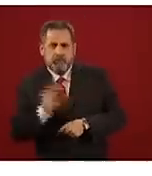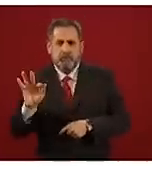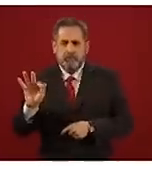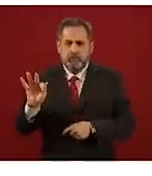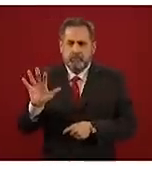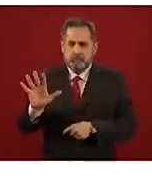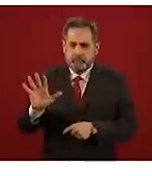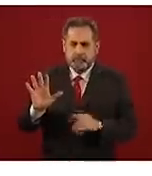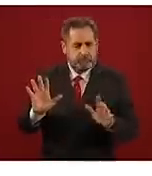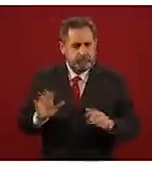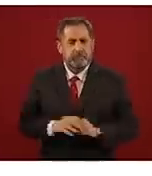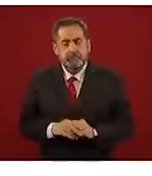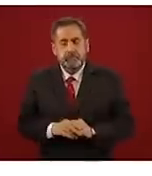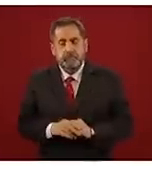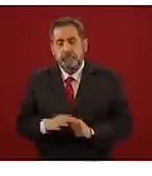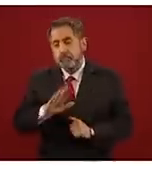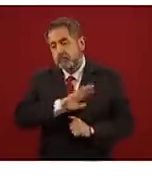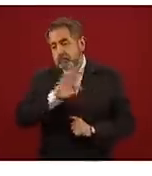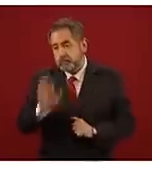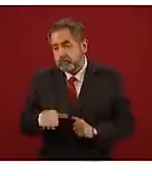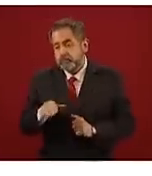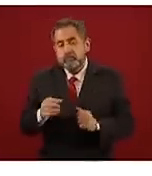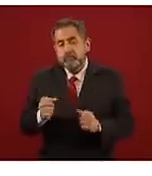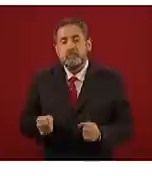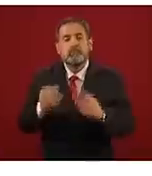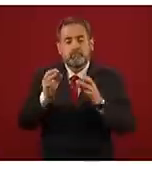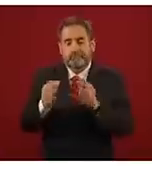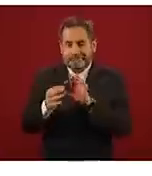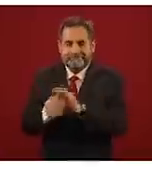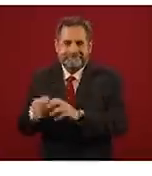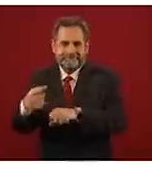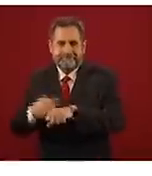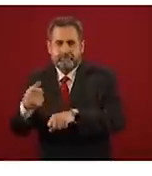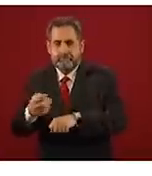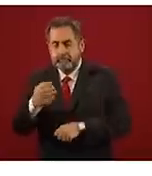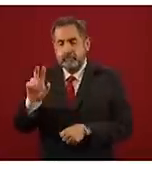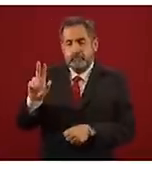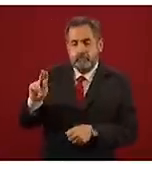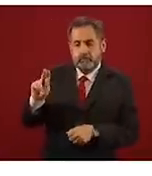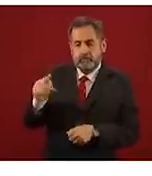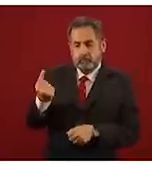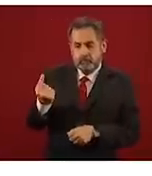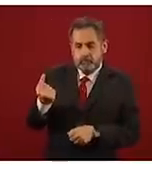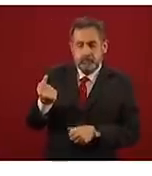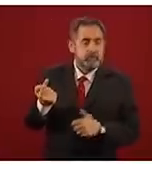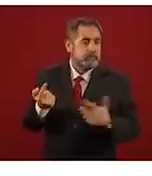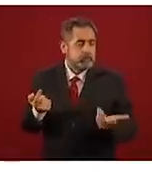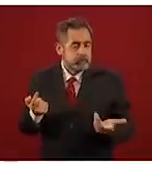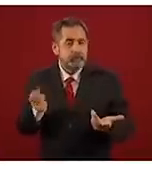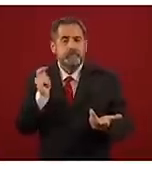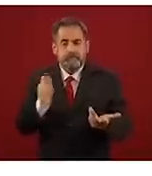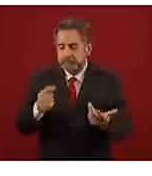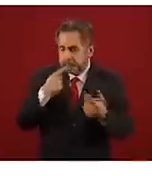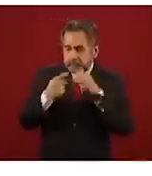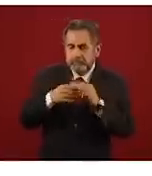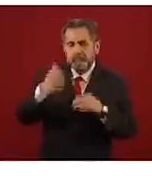confirmados. Y han muerto, se han registrado como muertes asociadas con esto, 81. Esto da lo que